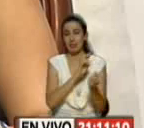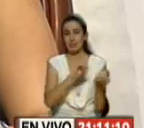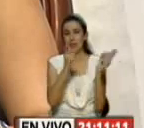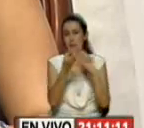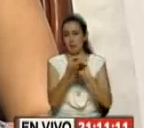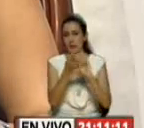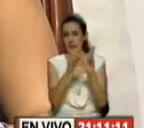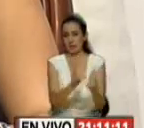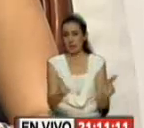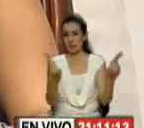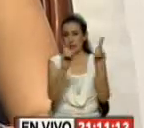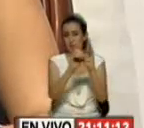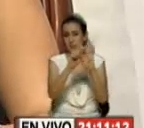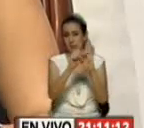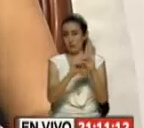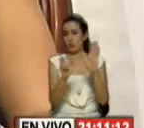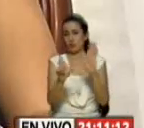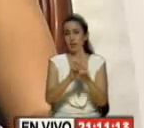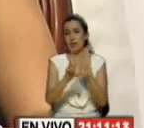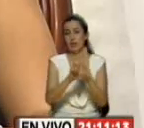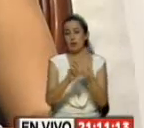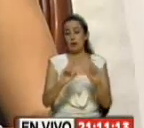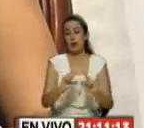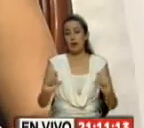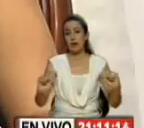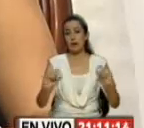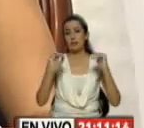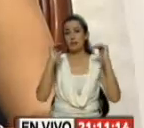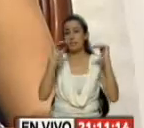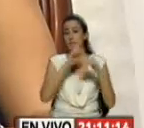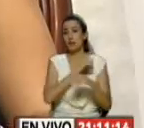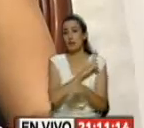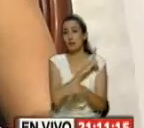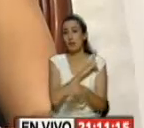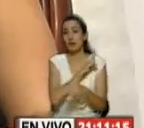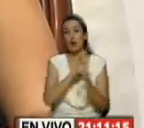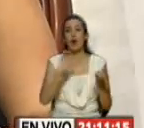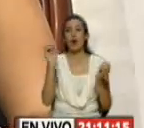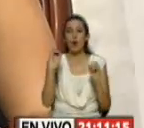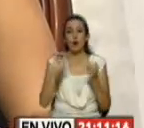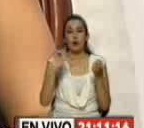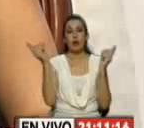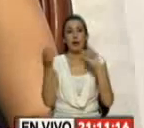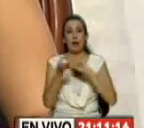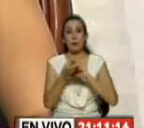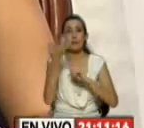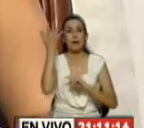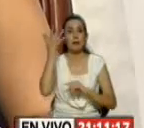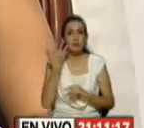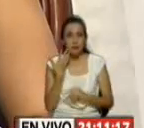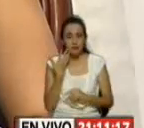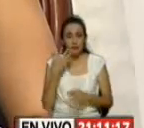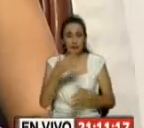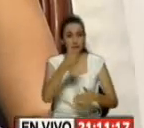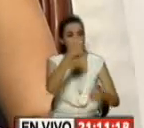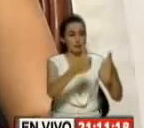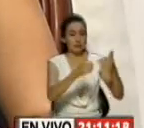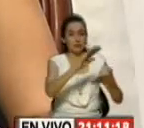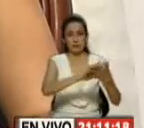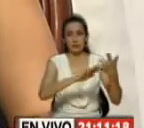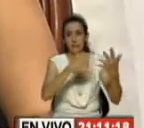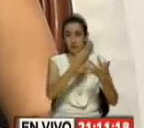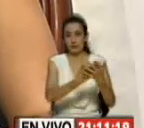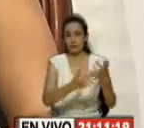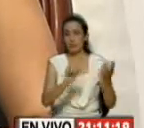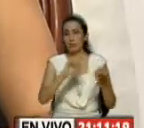es un requisito legal. Nosotros no podemos mover la fecha de las elecciones. Nosotros estamos conscientes que el cronograma es